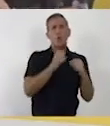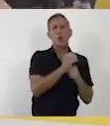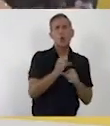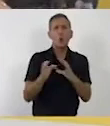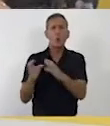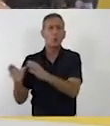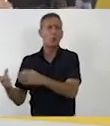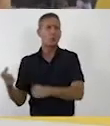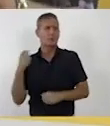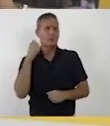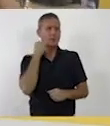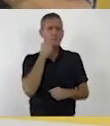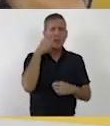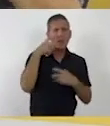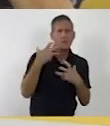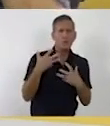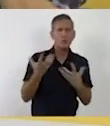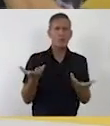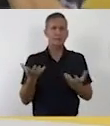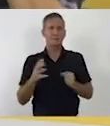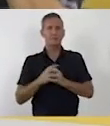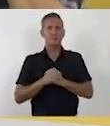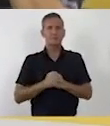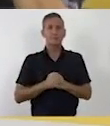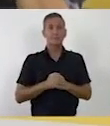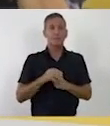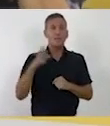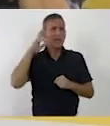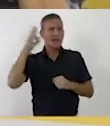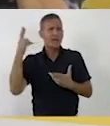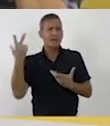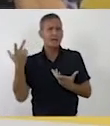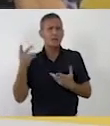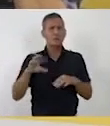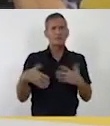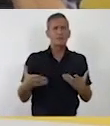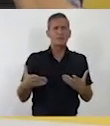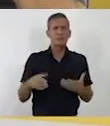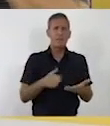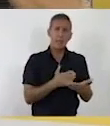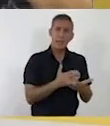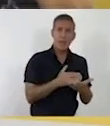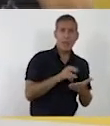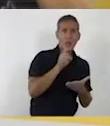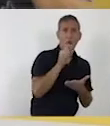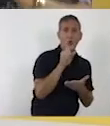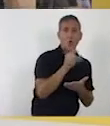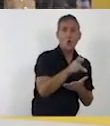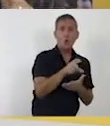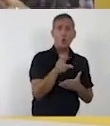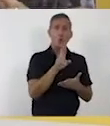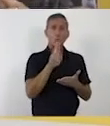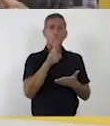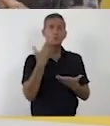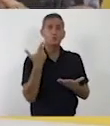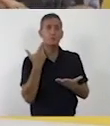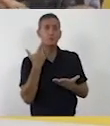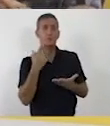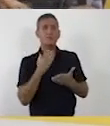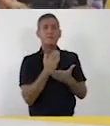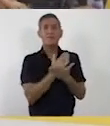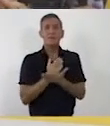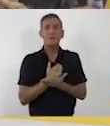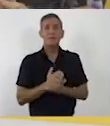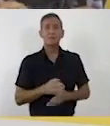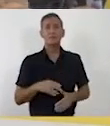de los no metales y sus compuestos fundamentales, quiero recordarles que en el libro, en la última unidad, ustedes van a ver que